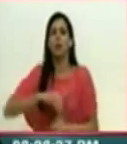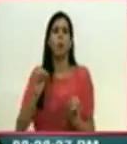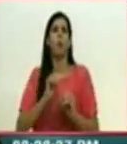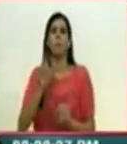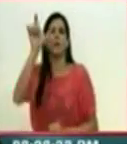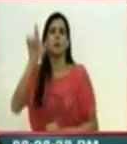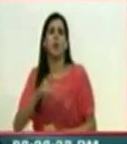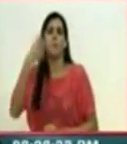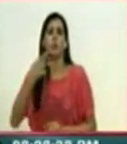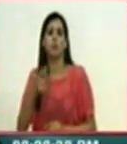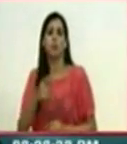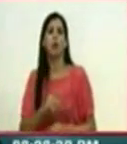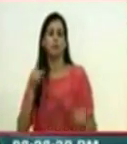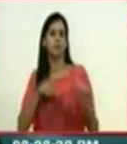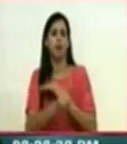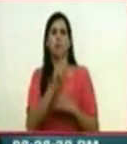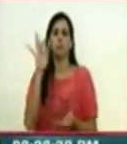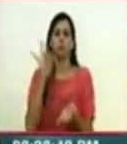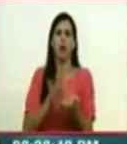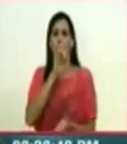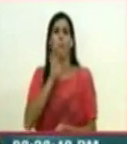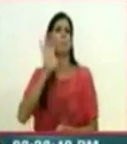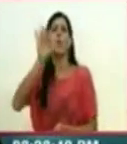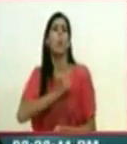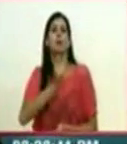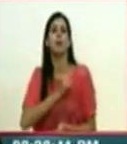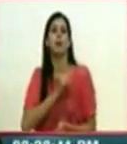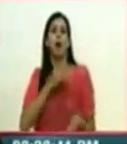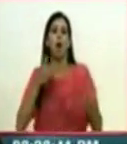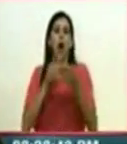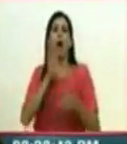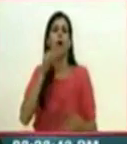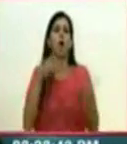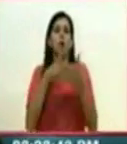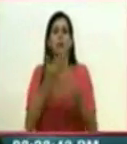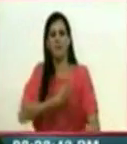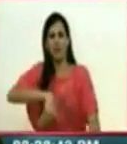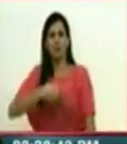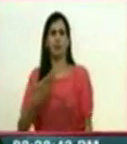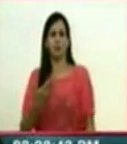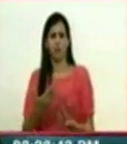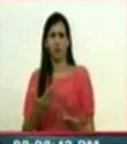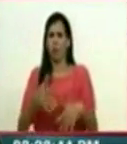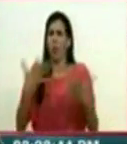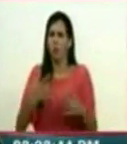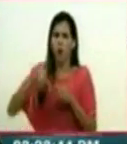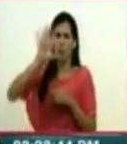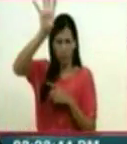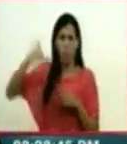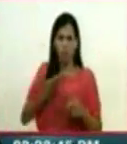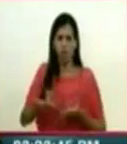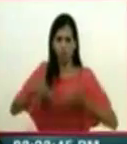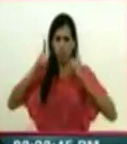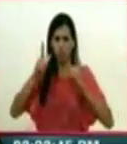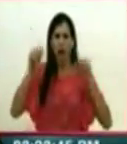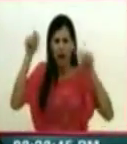a ofender al presidente de la República, en este caso lo han hecho contra el presidente Maduro, a las autoridades establecidas, a la democracia,